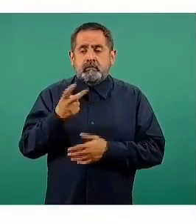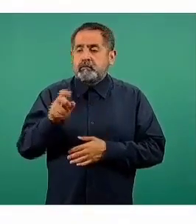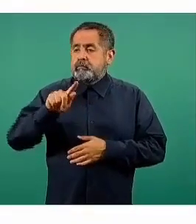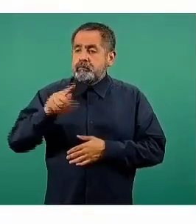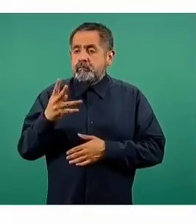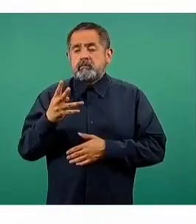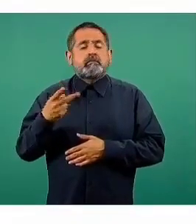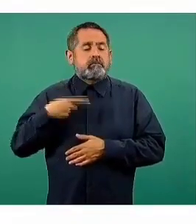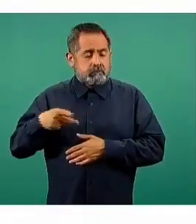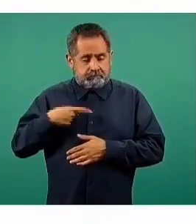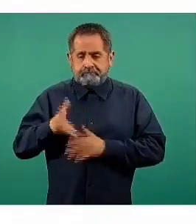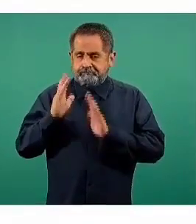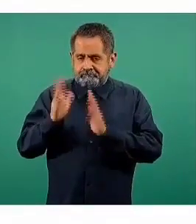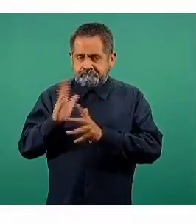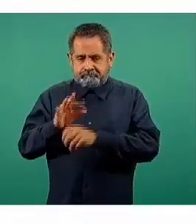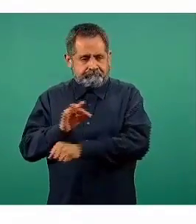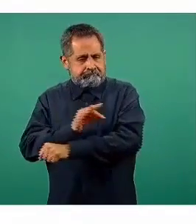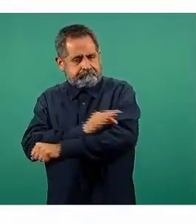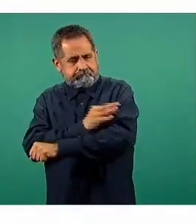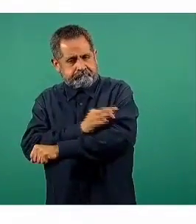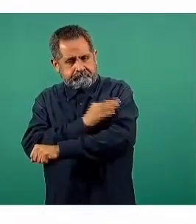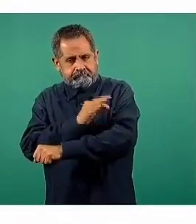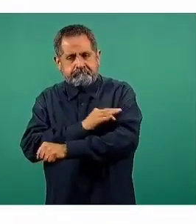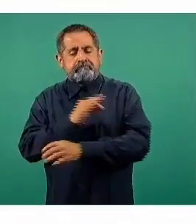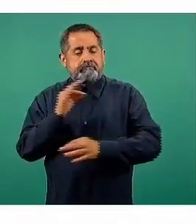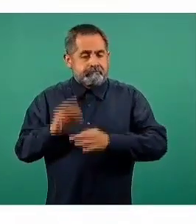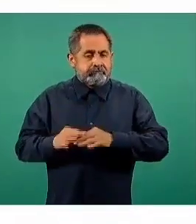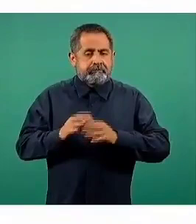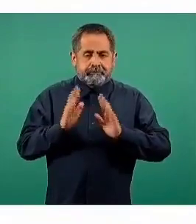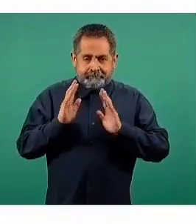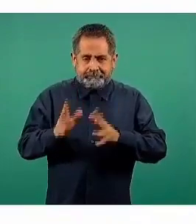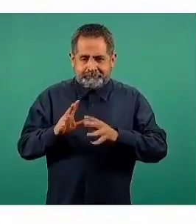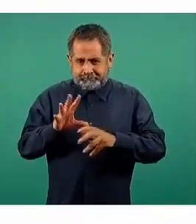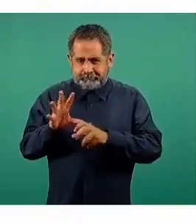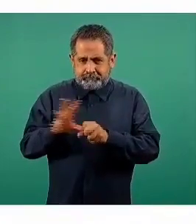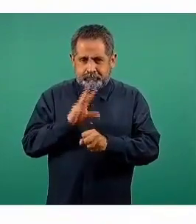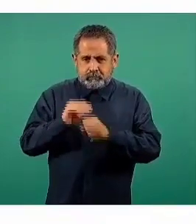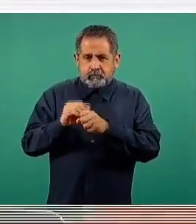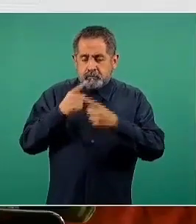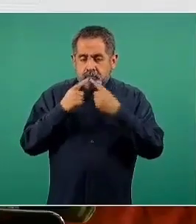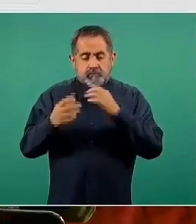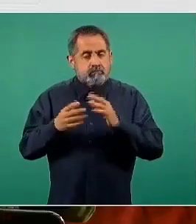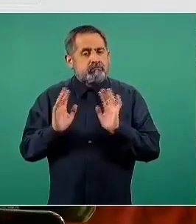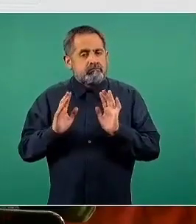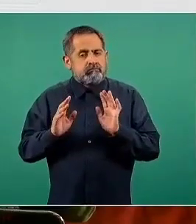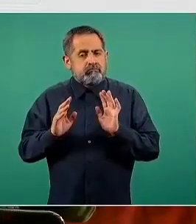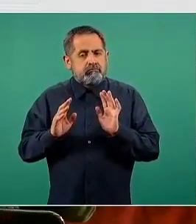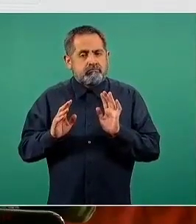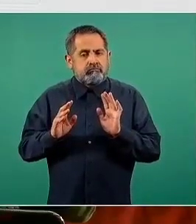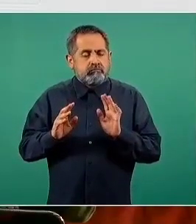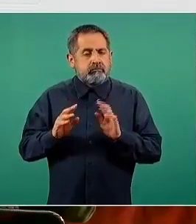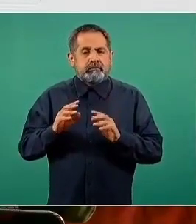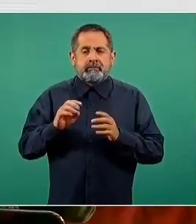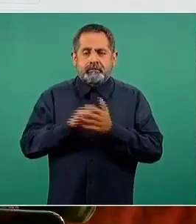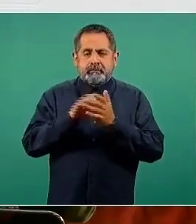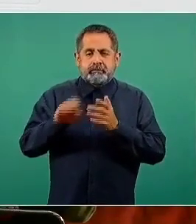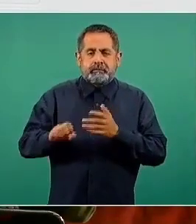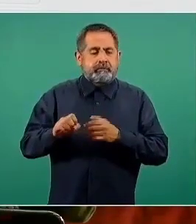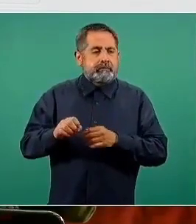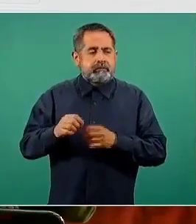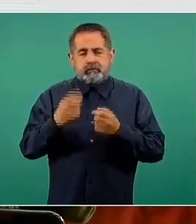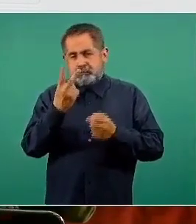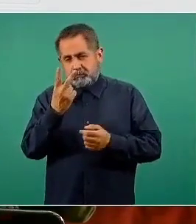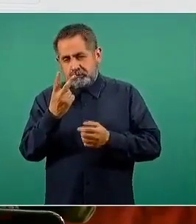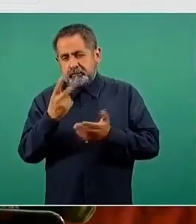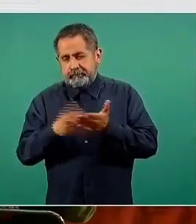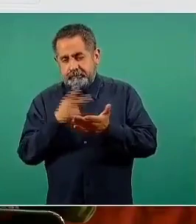9.374.274 han tenido ya aplicación tanto de esquemas medios, en el caso de los esquemas de